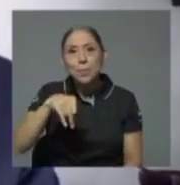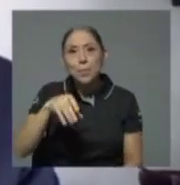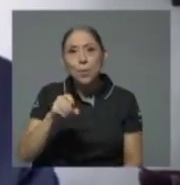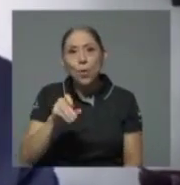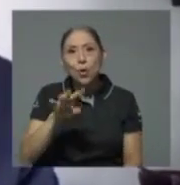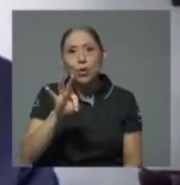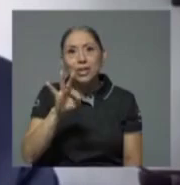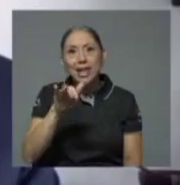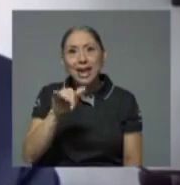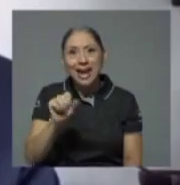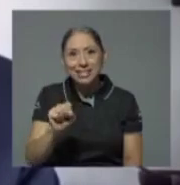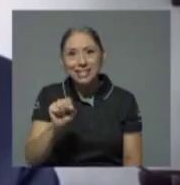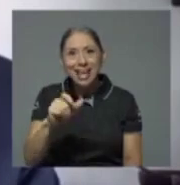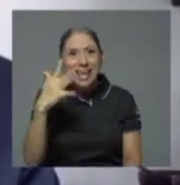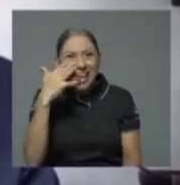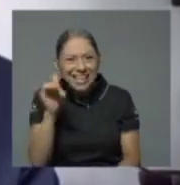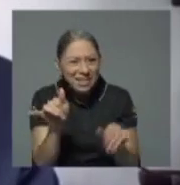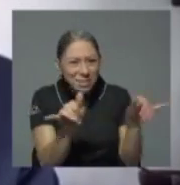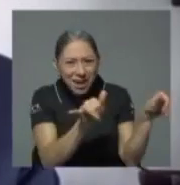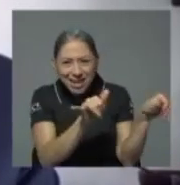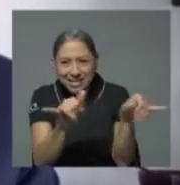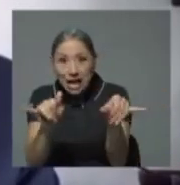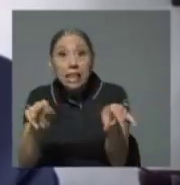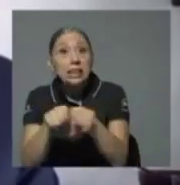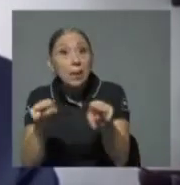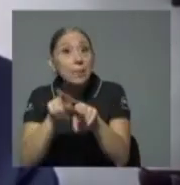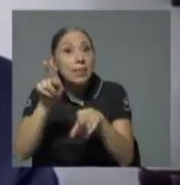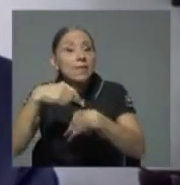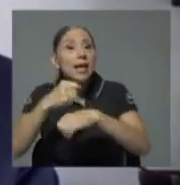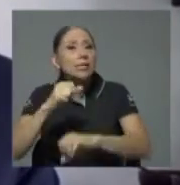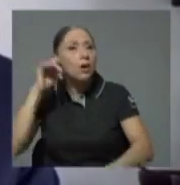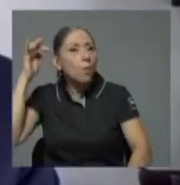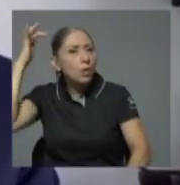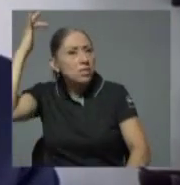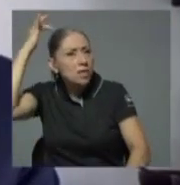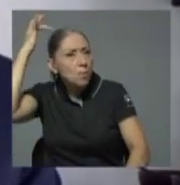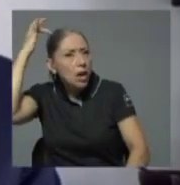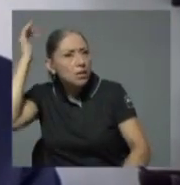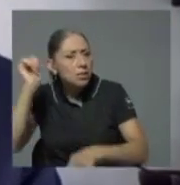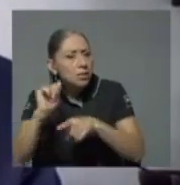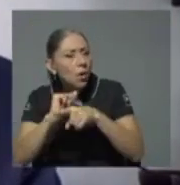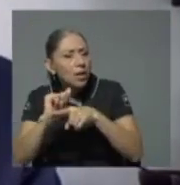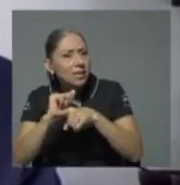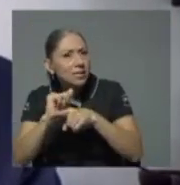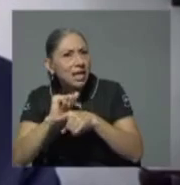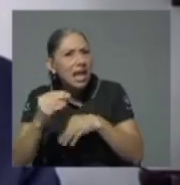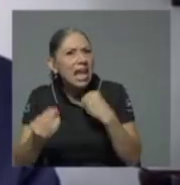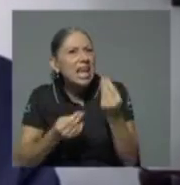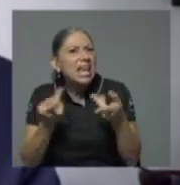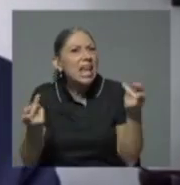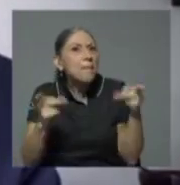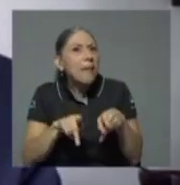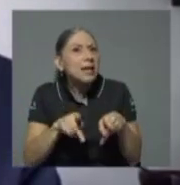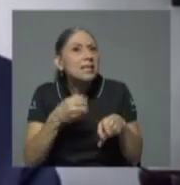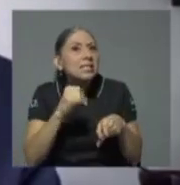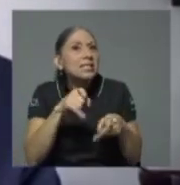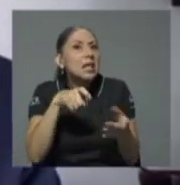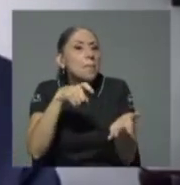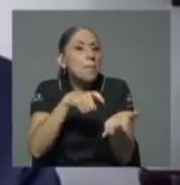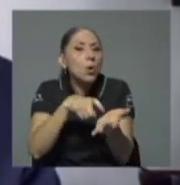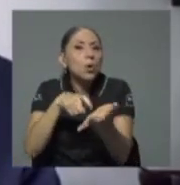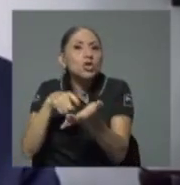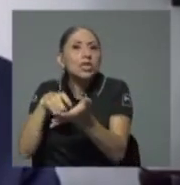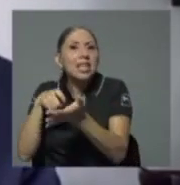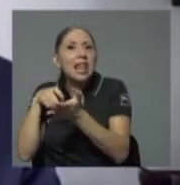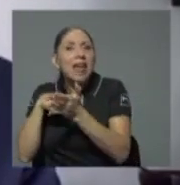que hacer simulaciones en cuanto a qué pasa si la morosidad cae en distintos rangos, cuánto